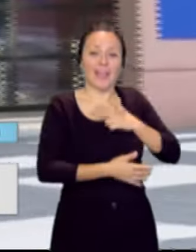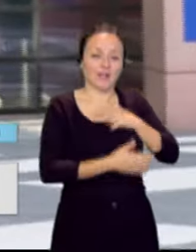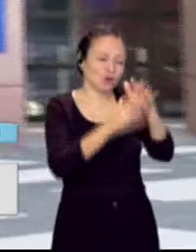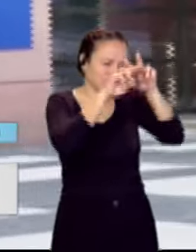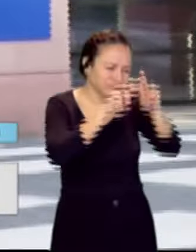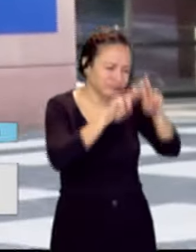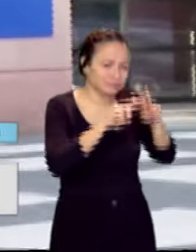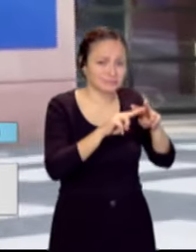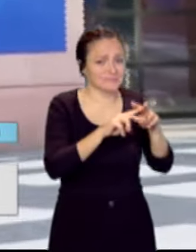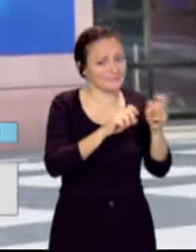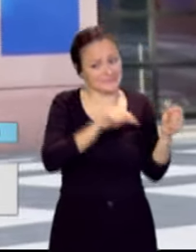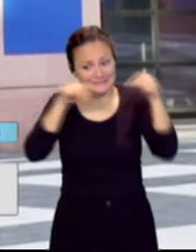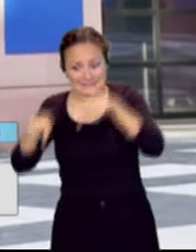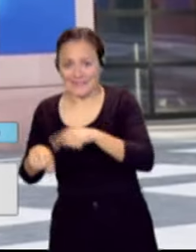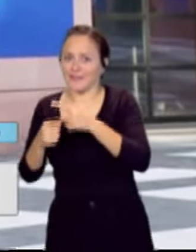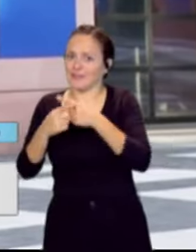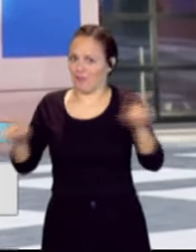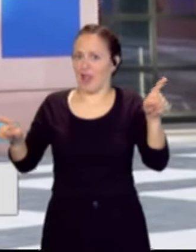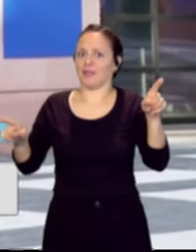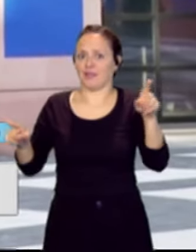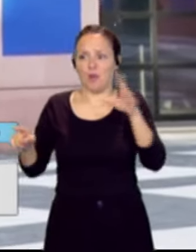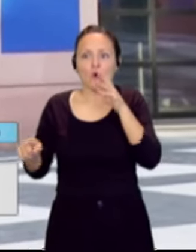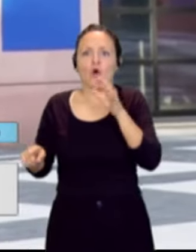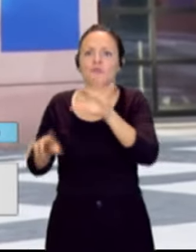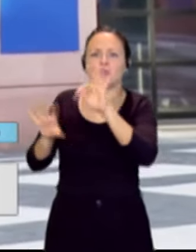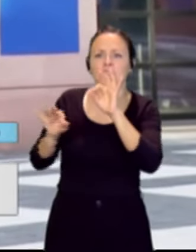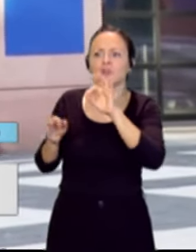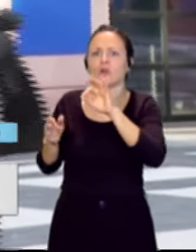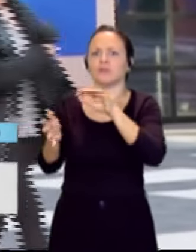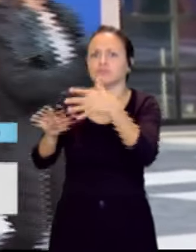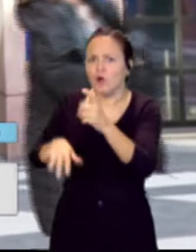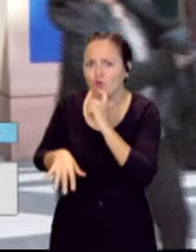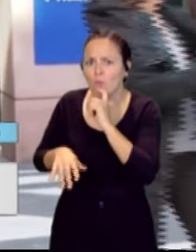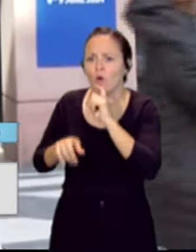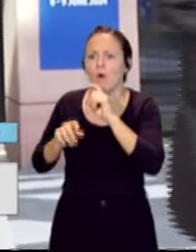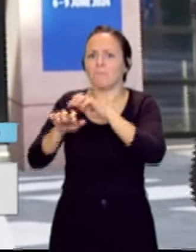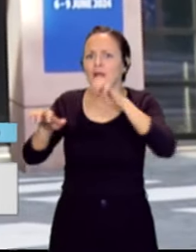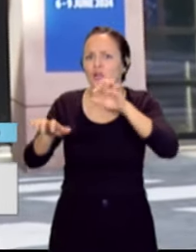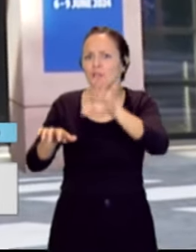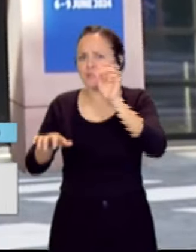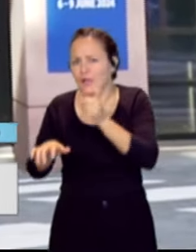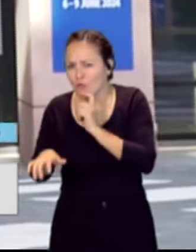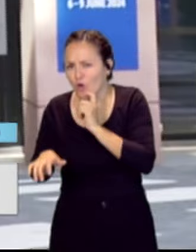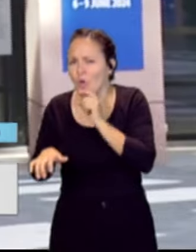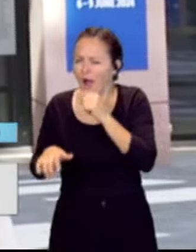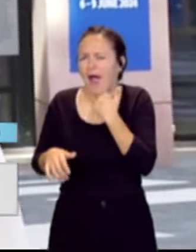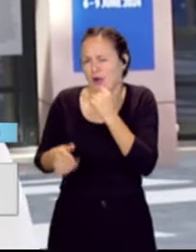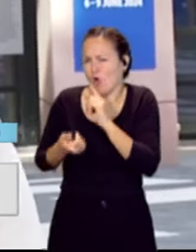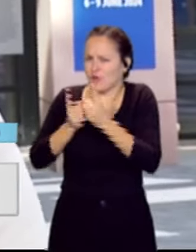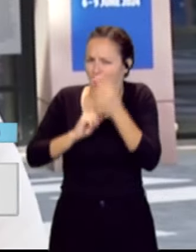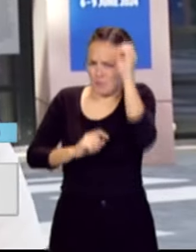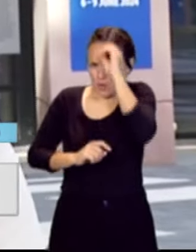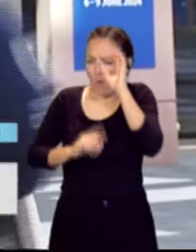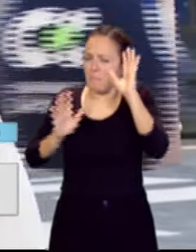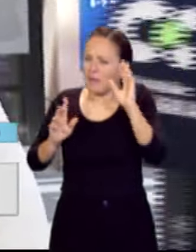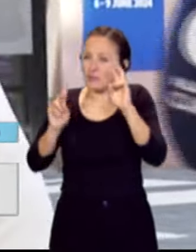no es lo mismo que estar aquí y poder ver cómo funciona realmente la toma de decisiones, la formación de mayorías y demás. Entonces algo ha cambiado, pero más de funcionamiento que no de la idea de lo que es